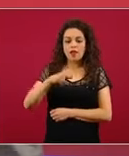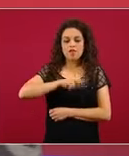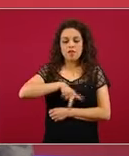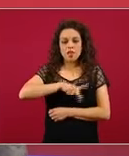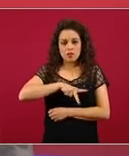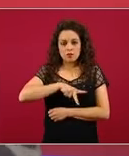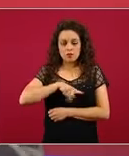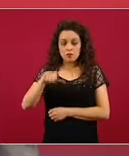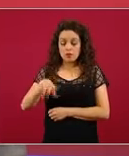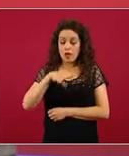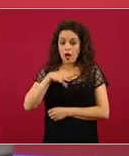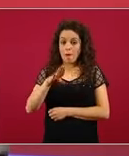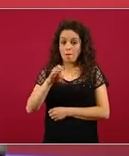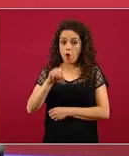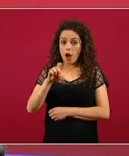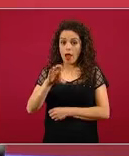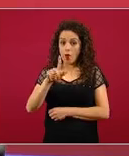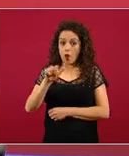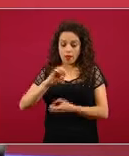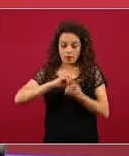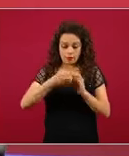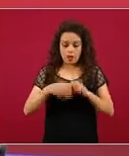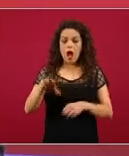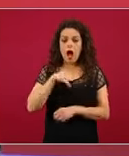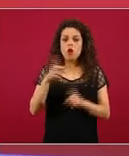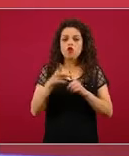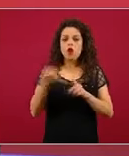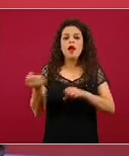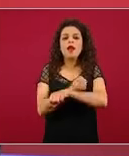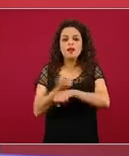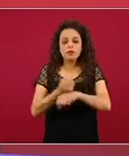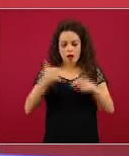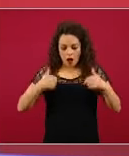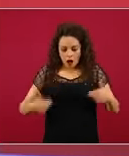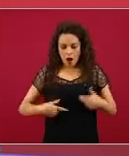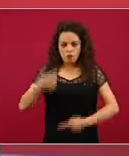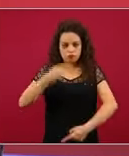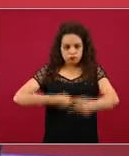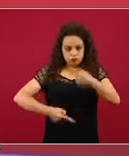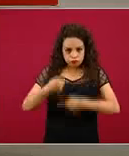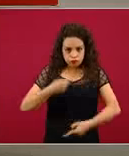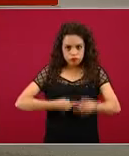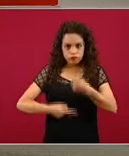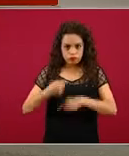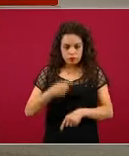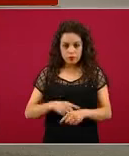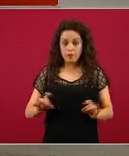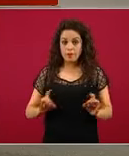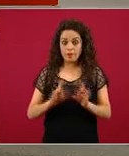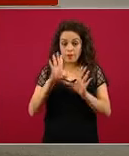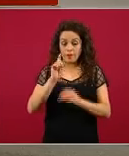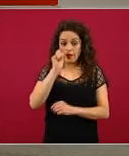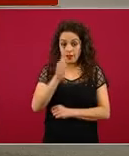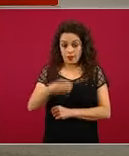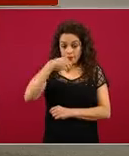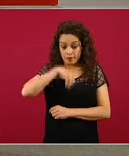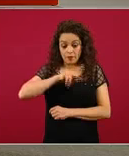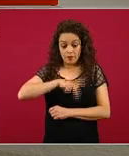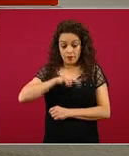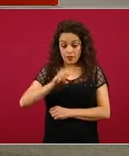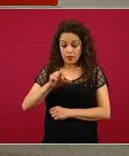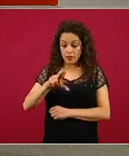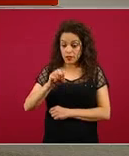están disueltas en la sangre humana, y si en un momento dado incorpora uno el virus SARS-CoV-2, estos